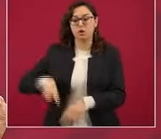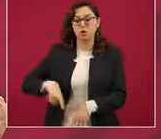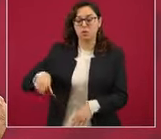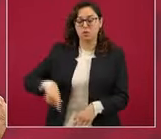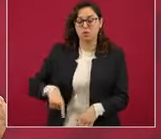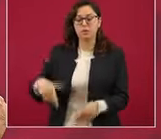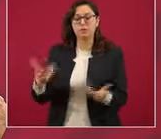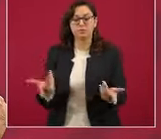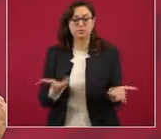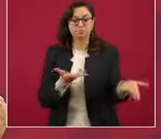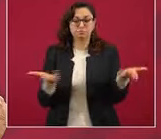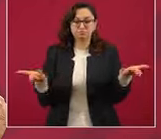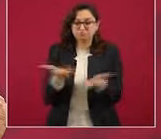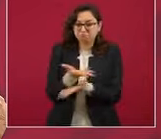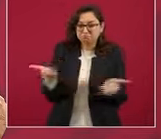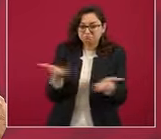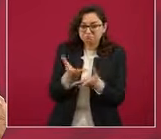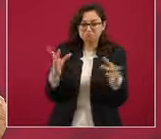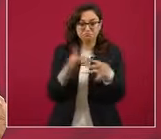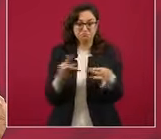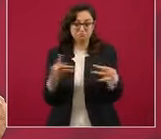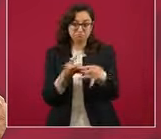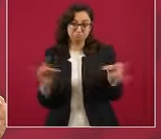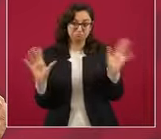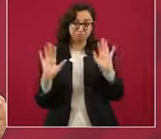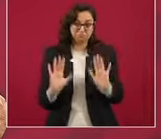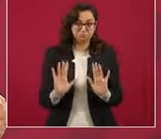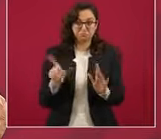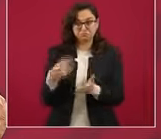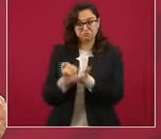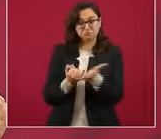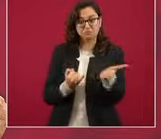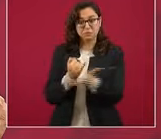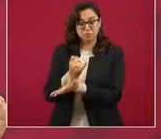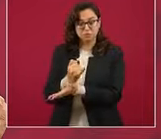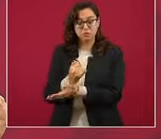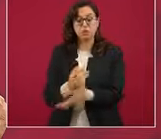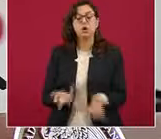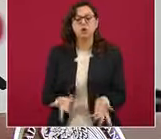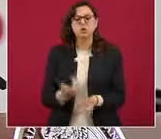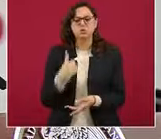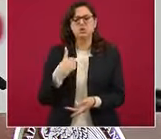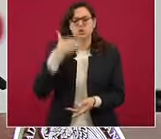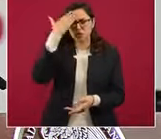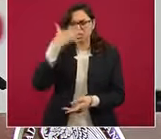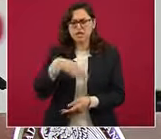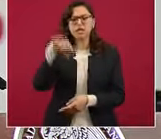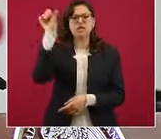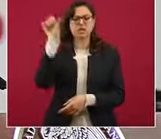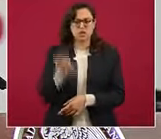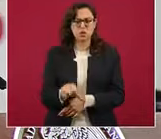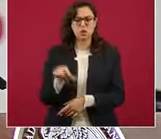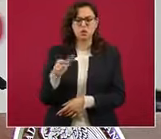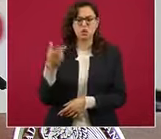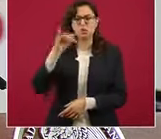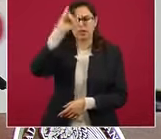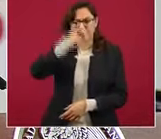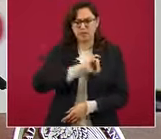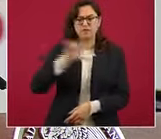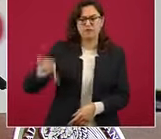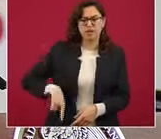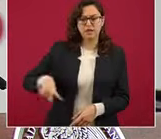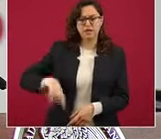hoy van a dar una conferencia de prensa tanto la jefa de gobierno como